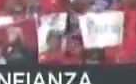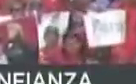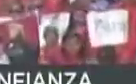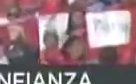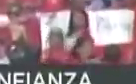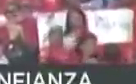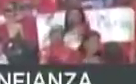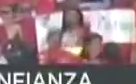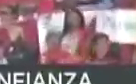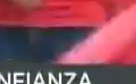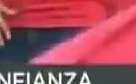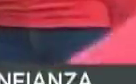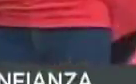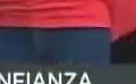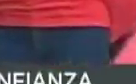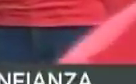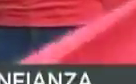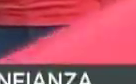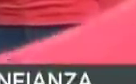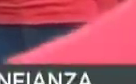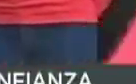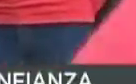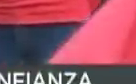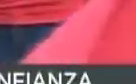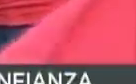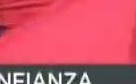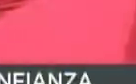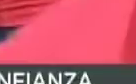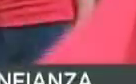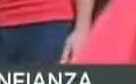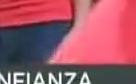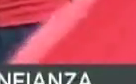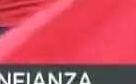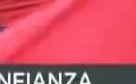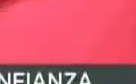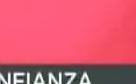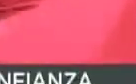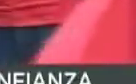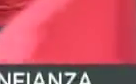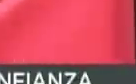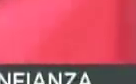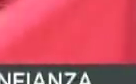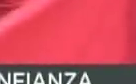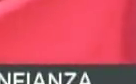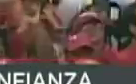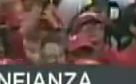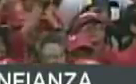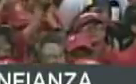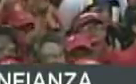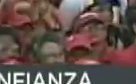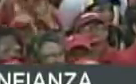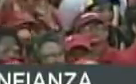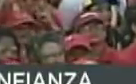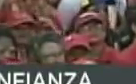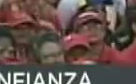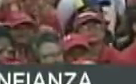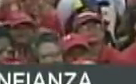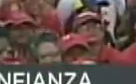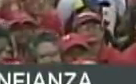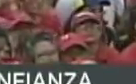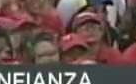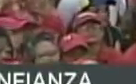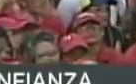¡Que viva Chávez! ¡Que viva el pueblo! Vamos a